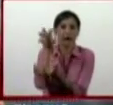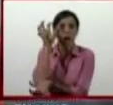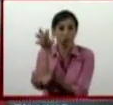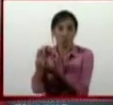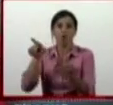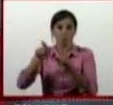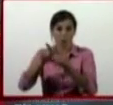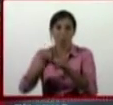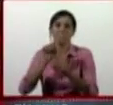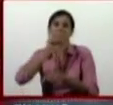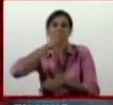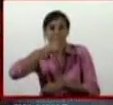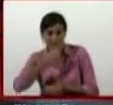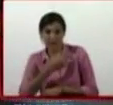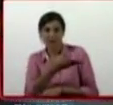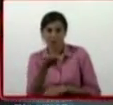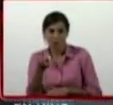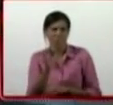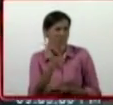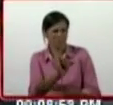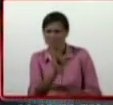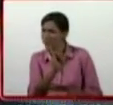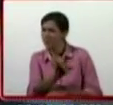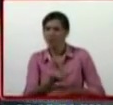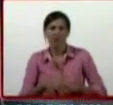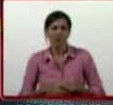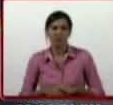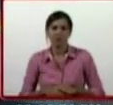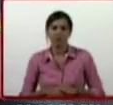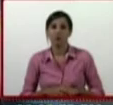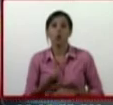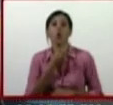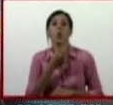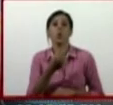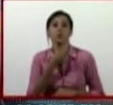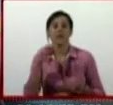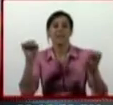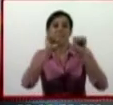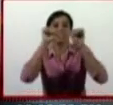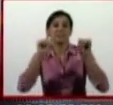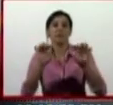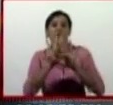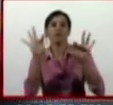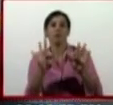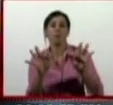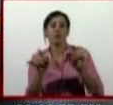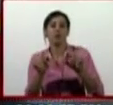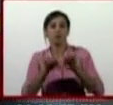que son fervientes admiradores del modelo yanqui en lo educativo,